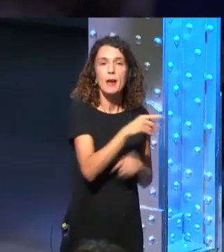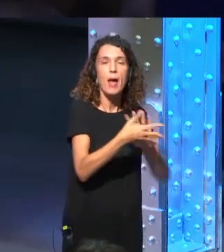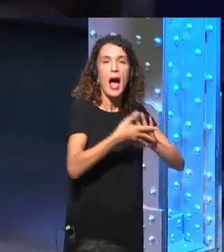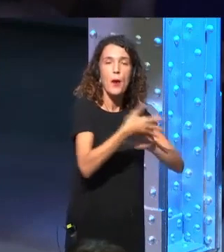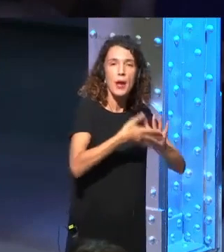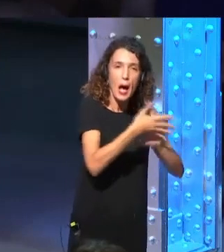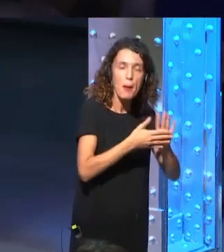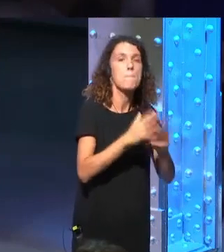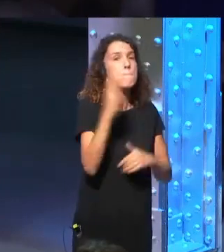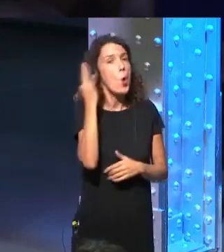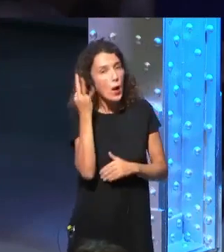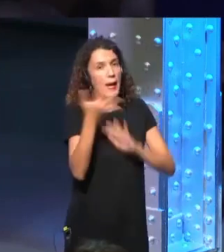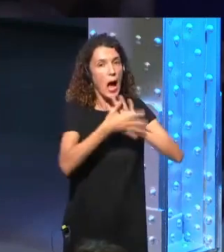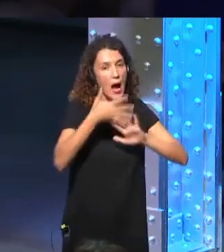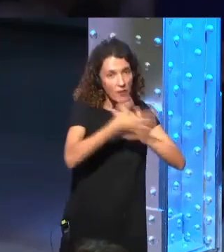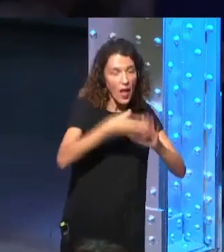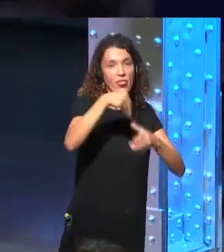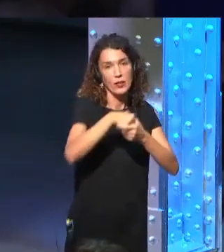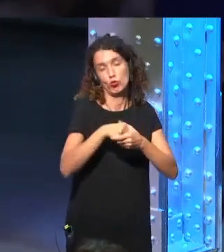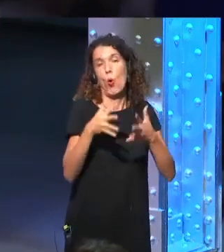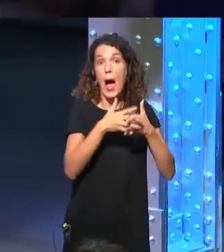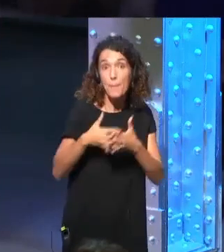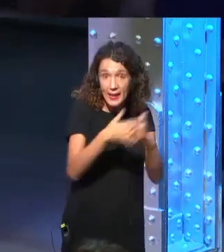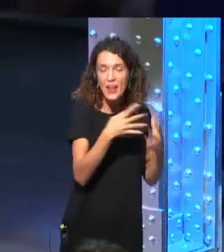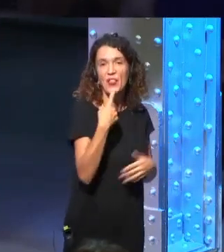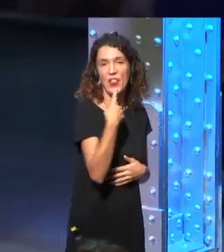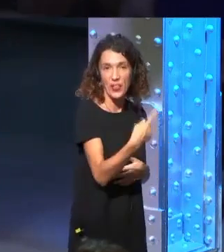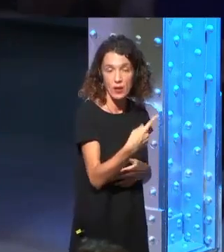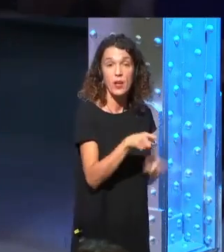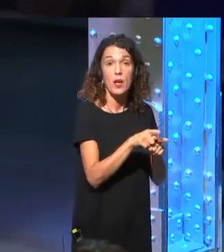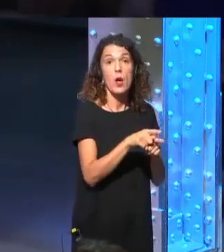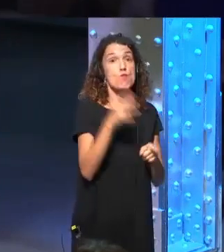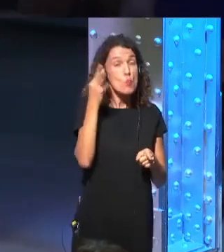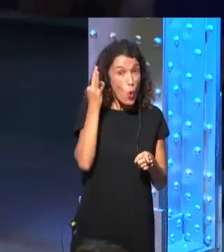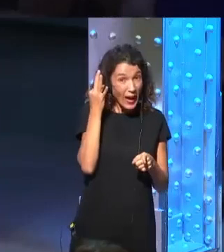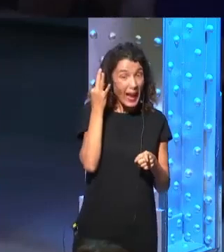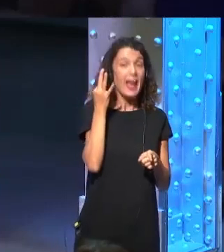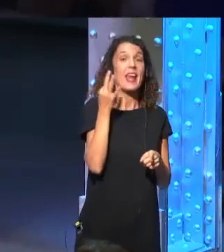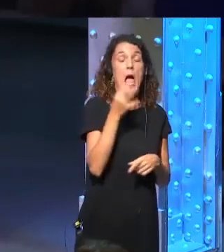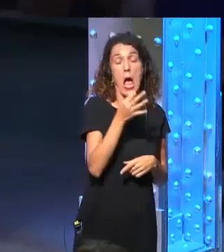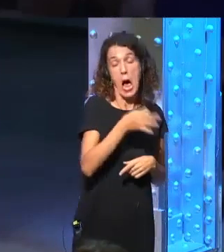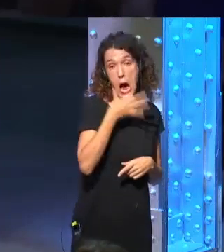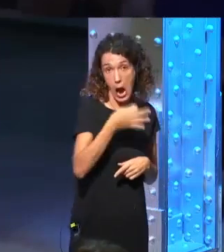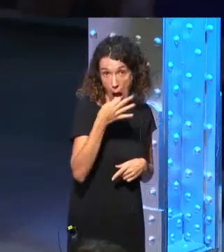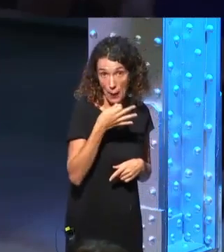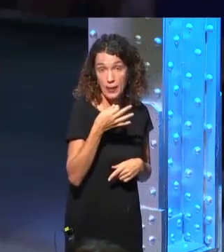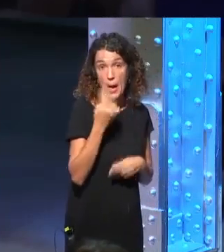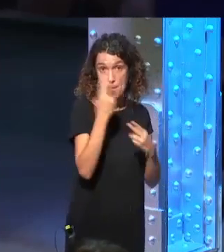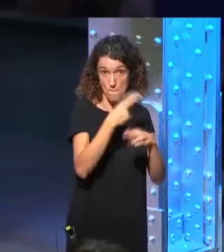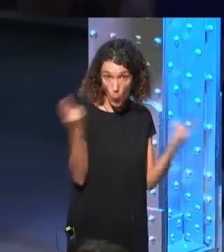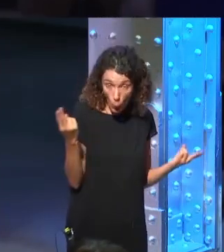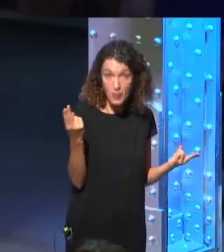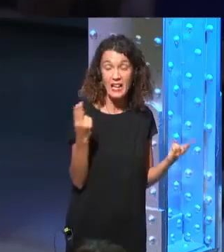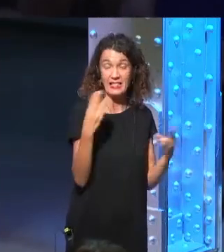Y él hablaba de las mujeres hablando en América y decía: bajo la influencia de las mujeres que hablan